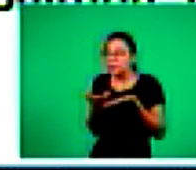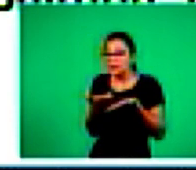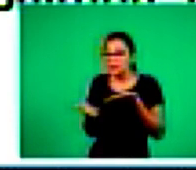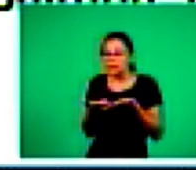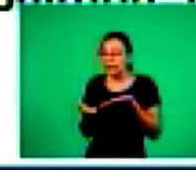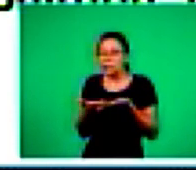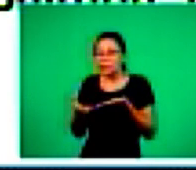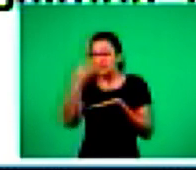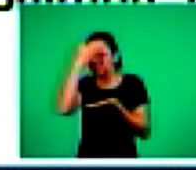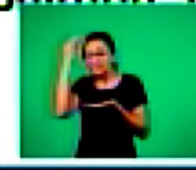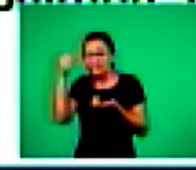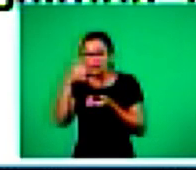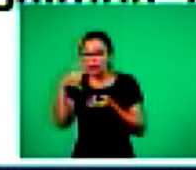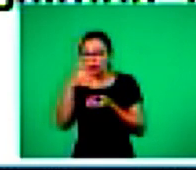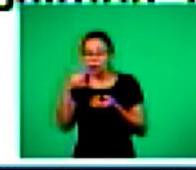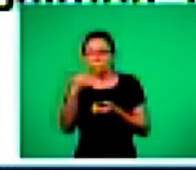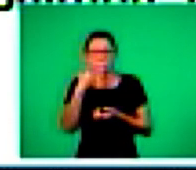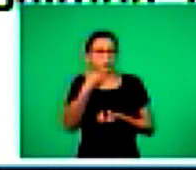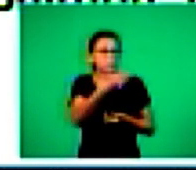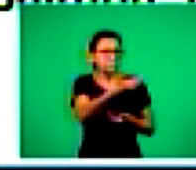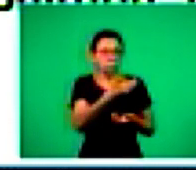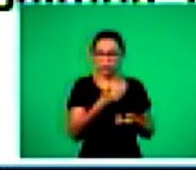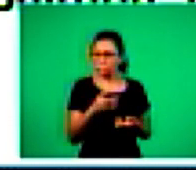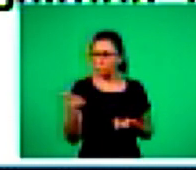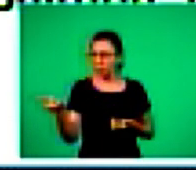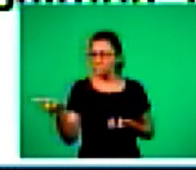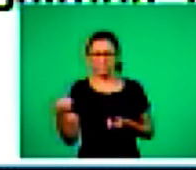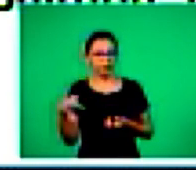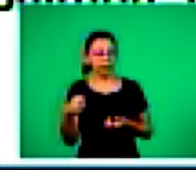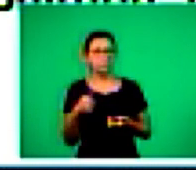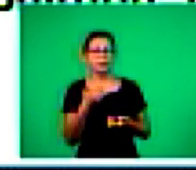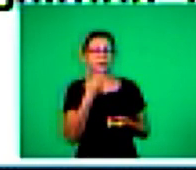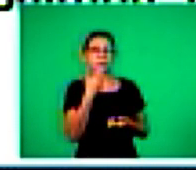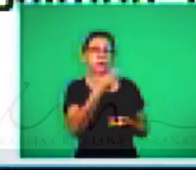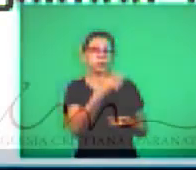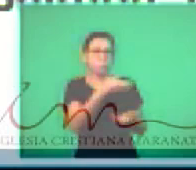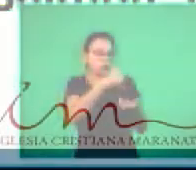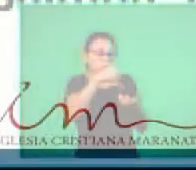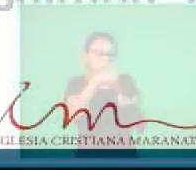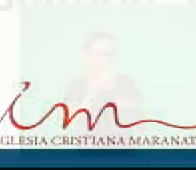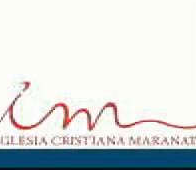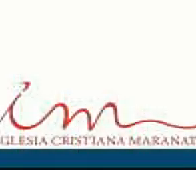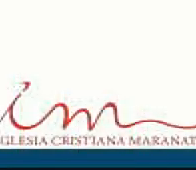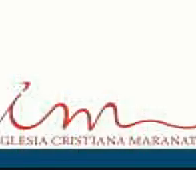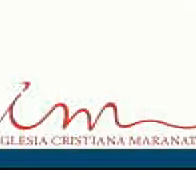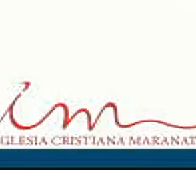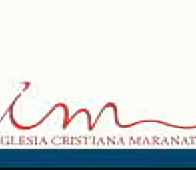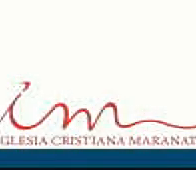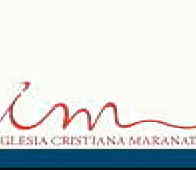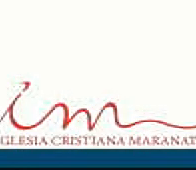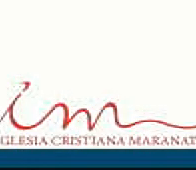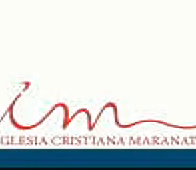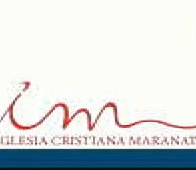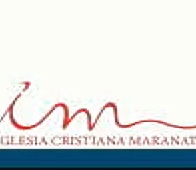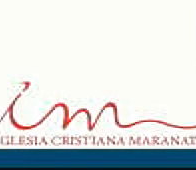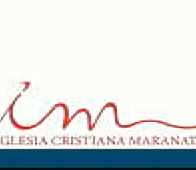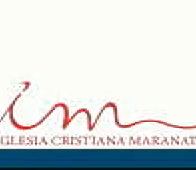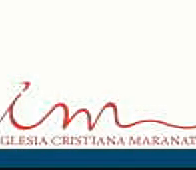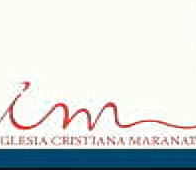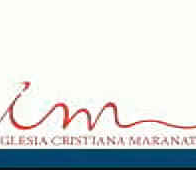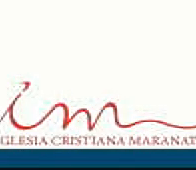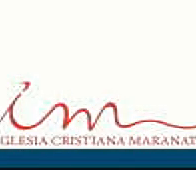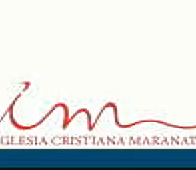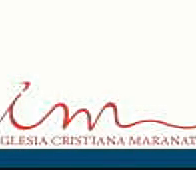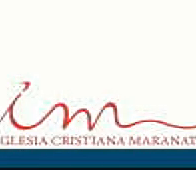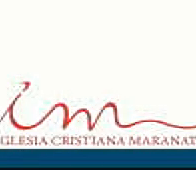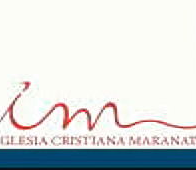querían la ayuda de quien no podía ayudarles danos de vuestra sed desde vuestro aceite en el dueño del aceite